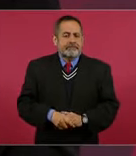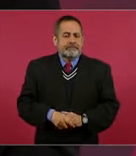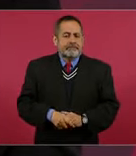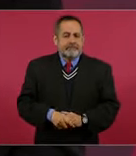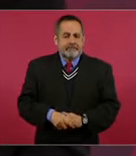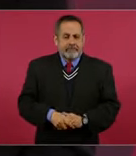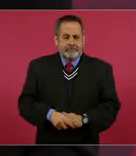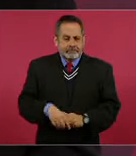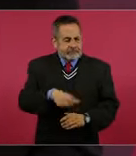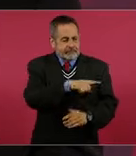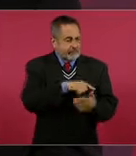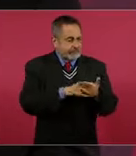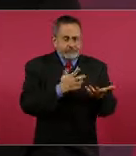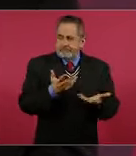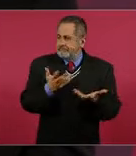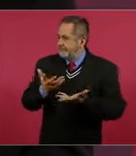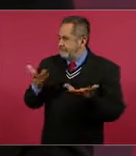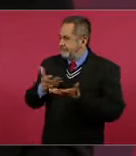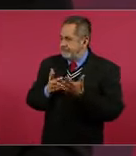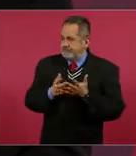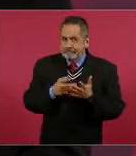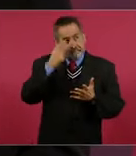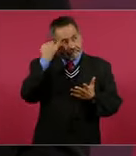algo tienen que hacer los periodistas, ¿no?